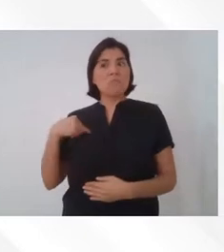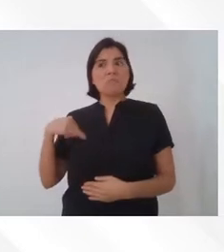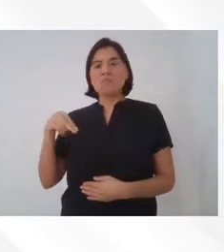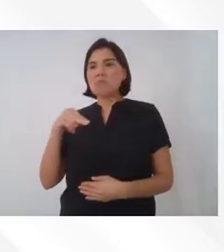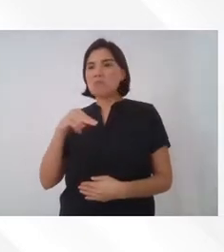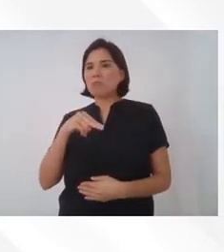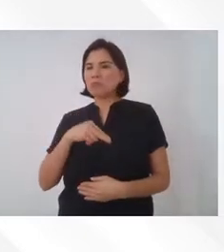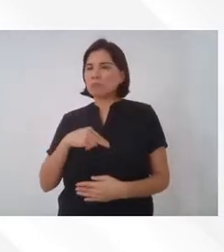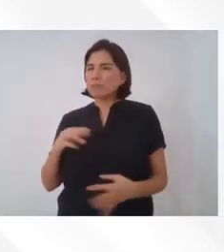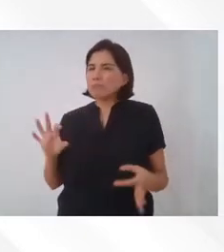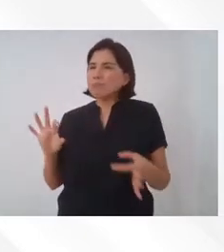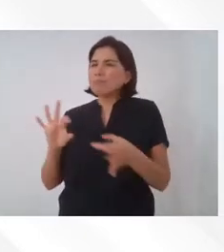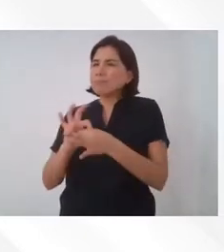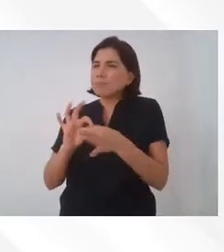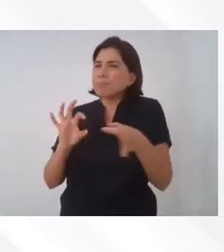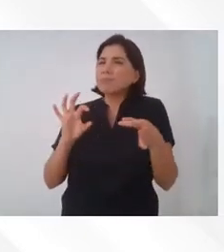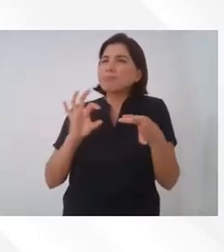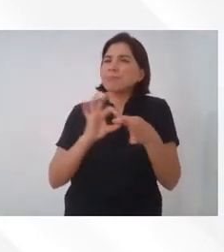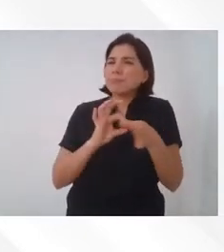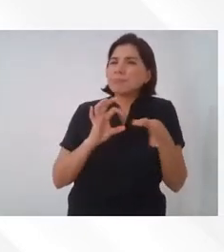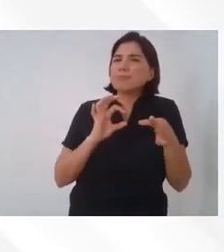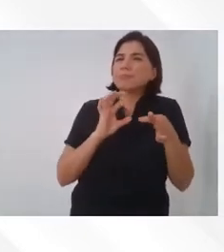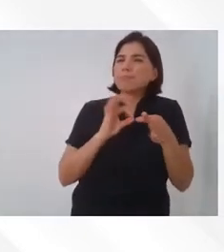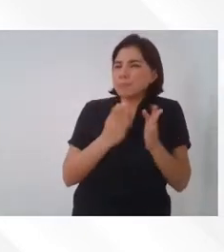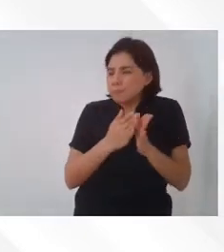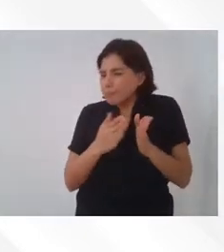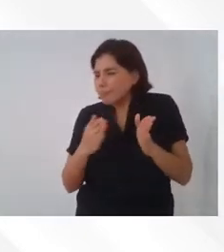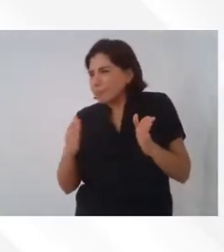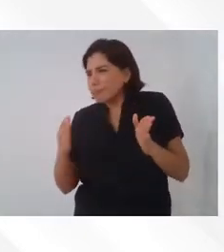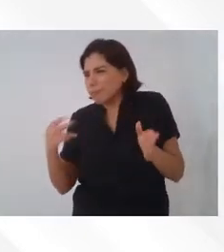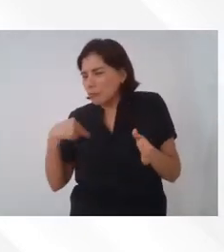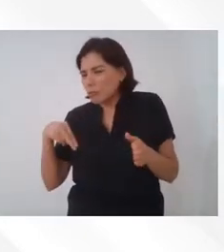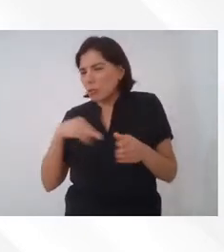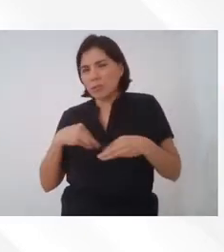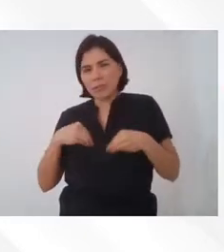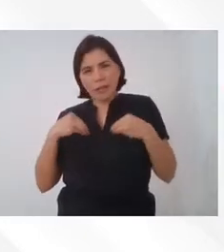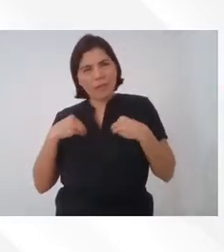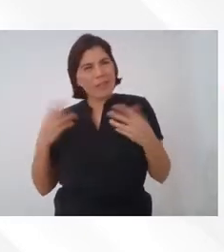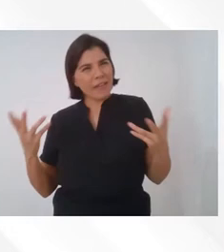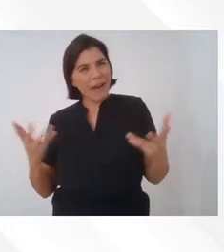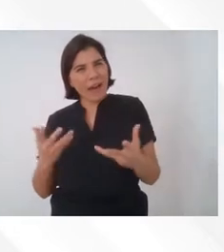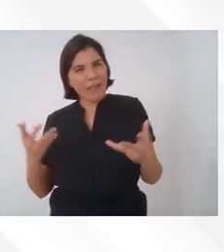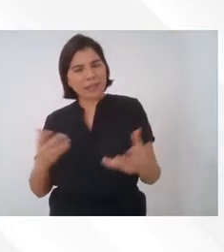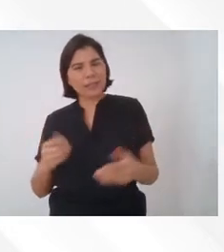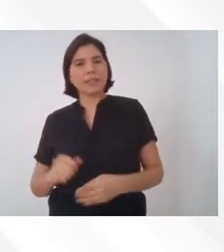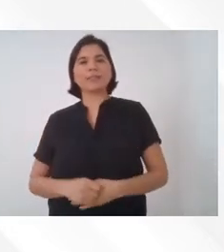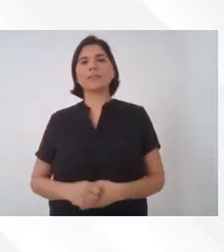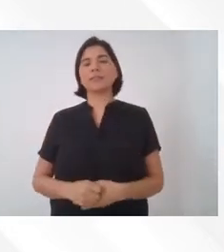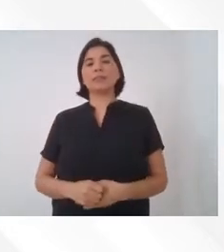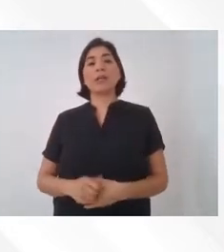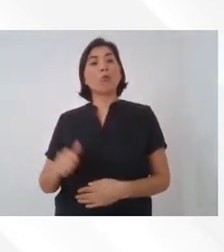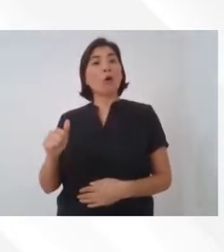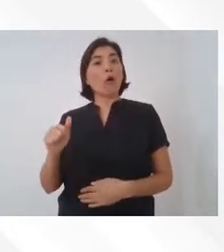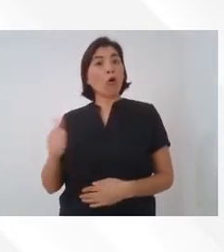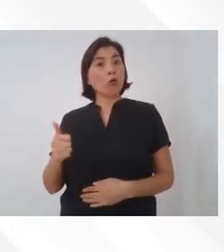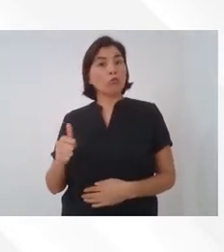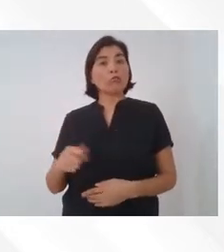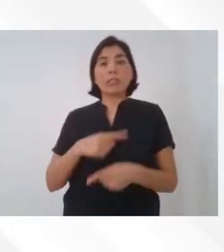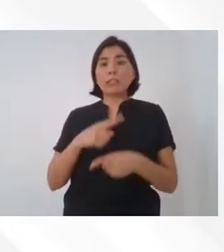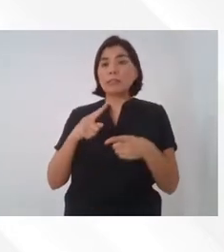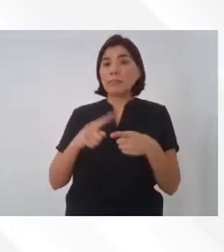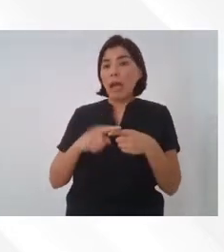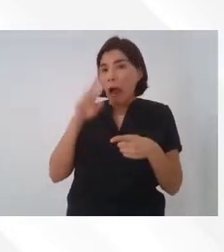nuestra vida? Y siguen escribiendo respeto, escucha, disposición, esfuerzo, voluntad para